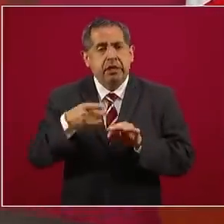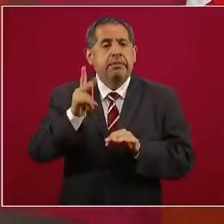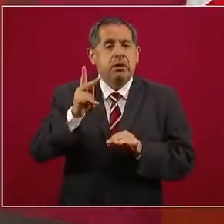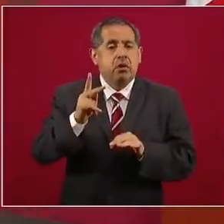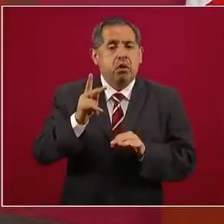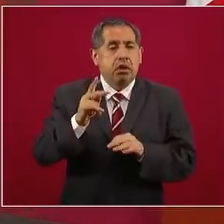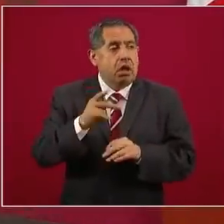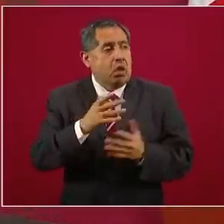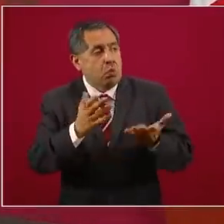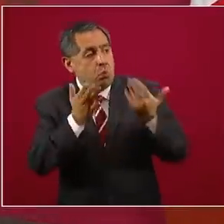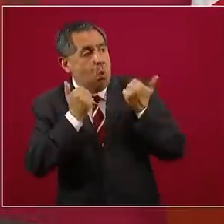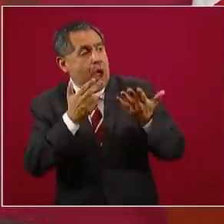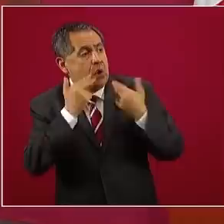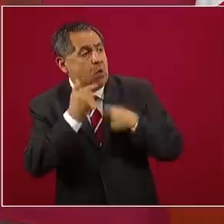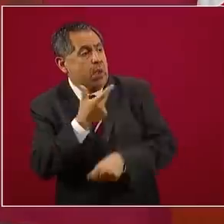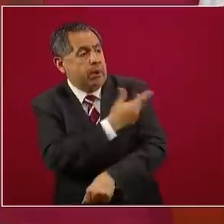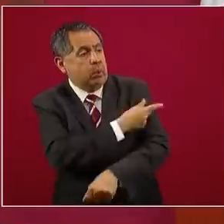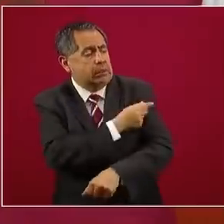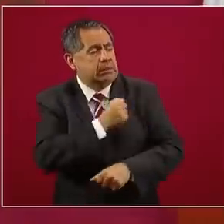una esperanza